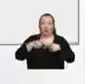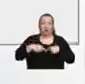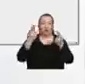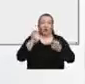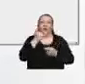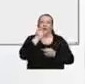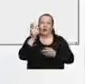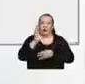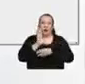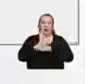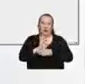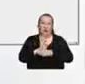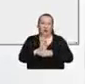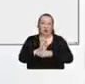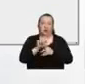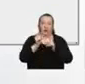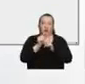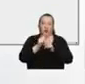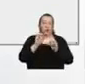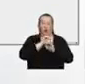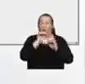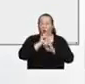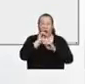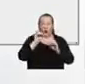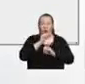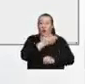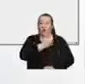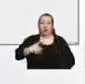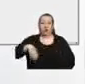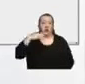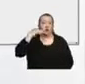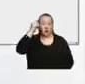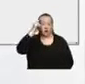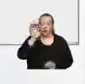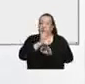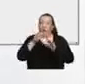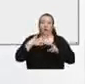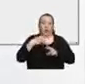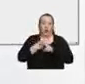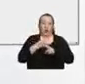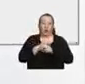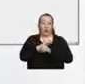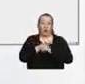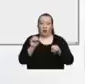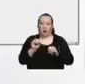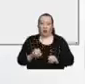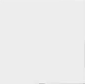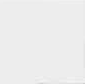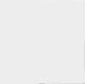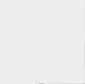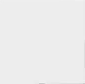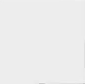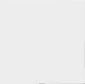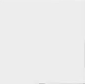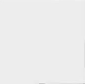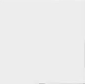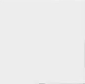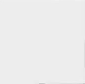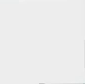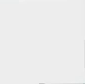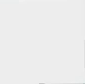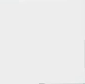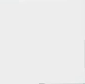he dicho que nunca le mencionaron a mí nunca pidieron a mi nombre etcétera ya que se con un poquito más grande por